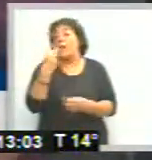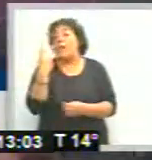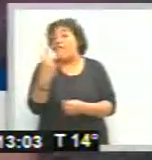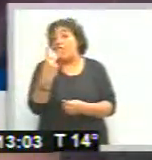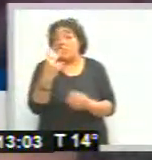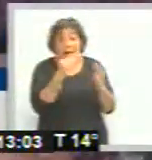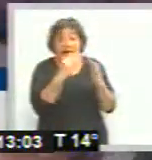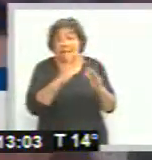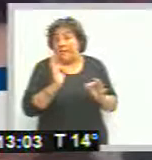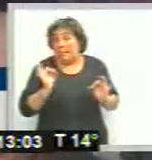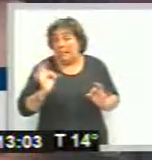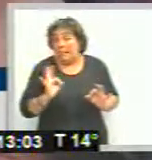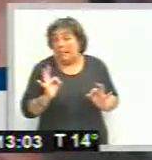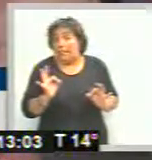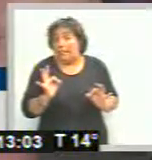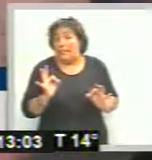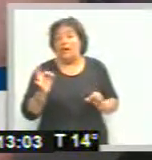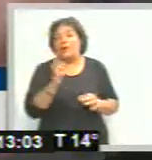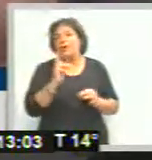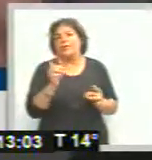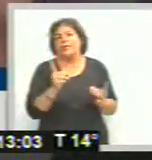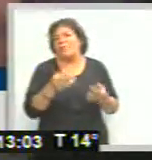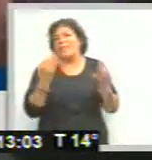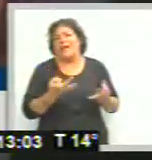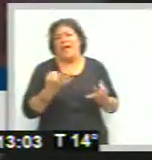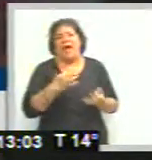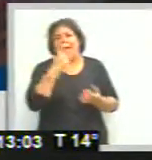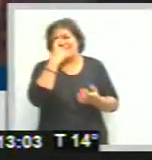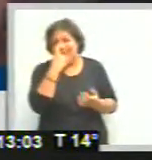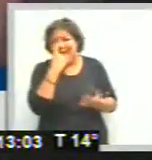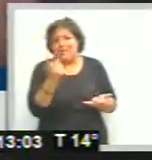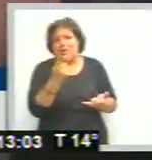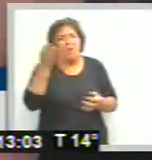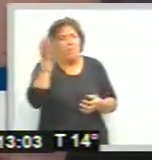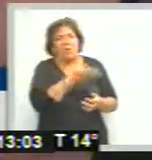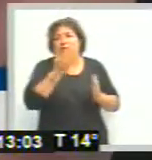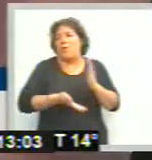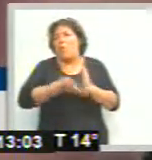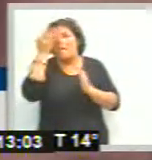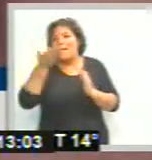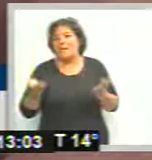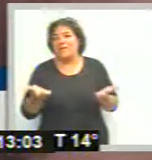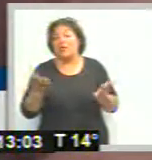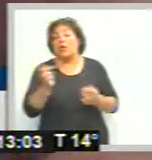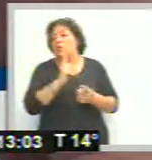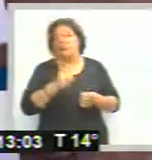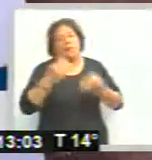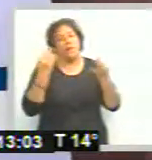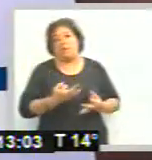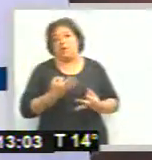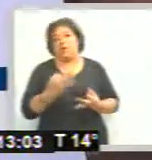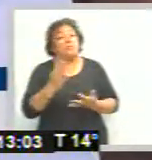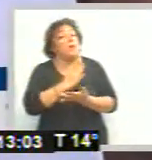casa. No se corresponde, digamos, a la cantidad de gas que consumen con el porcentaje de aumento. Exactamente, no corresponde. Aparte